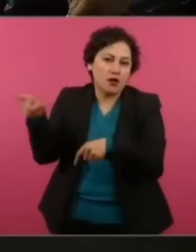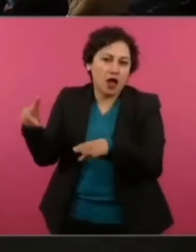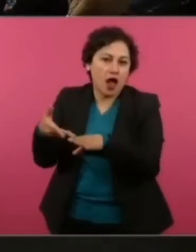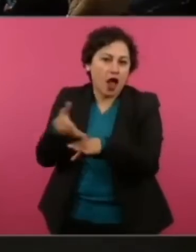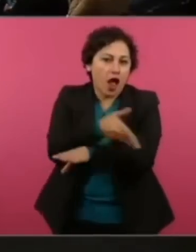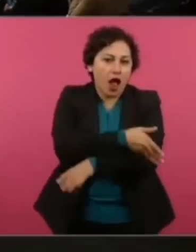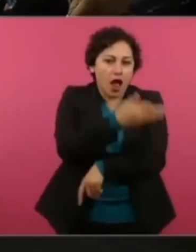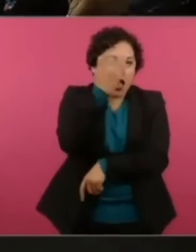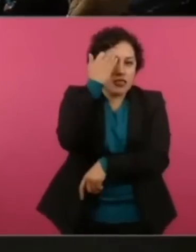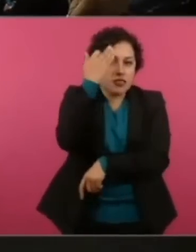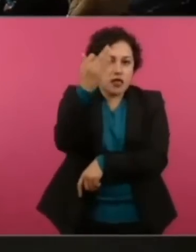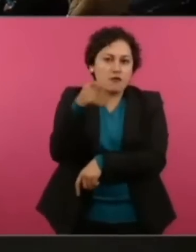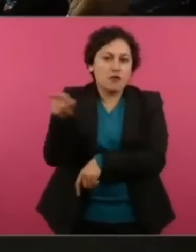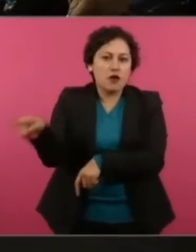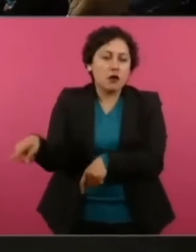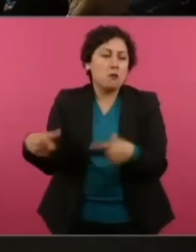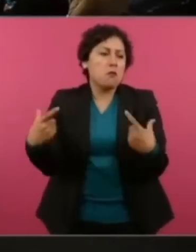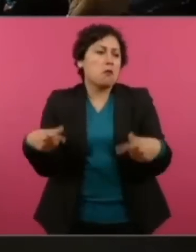vivían colmados